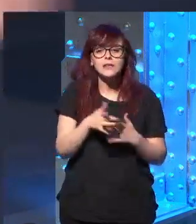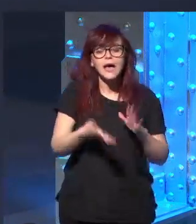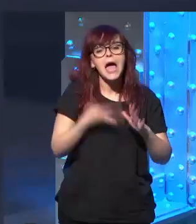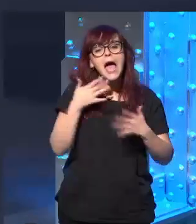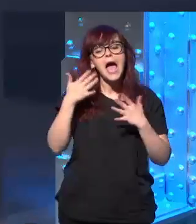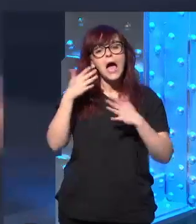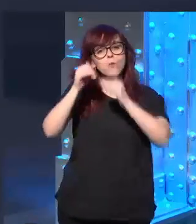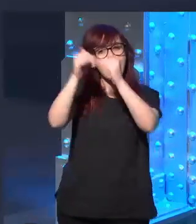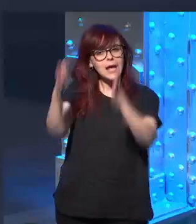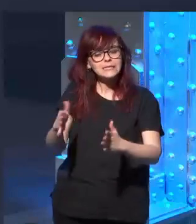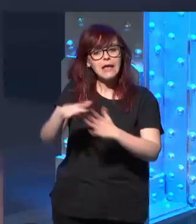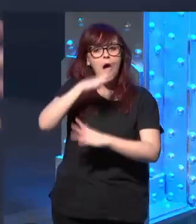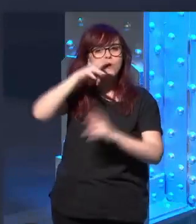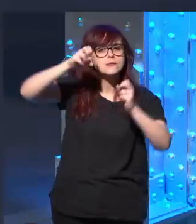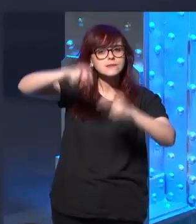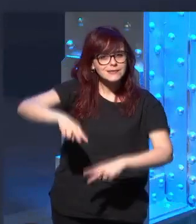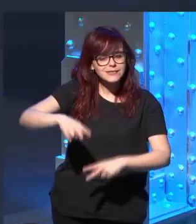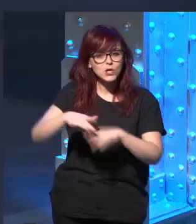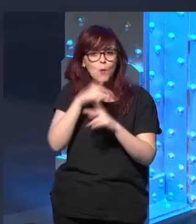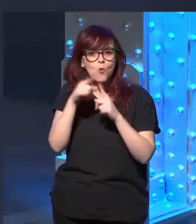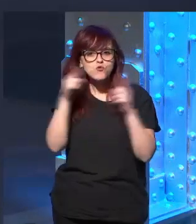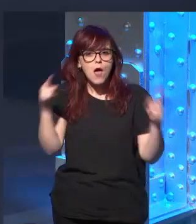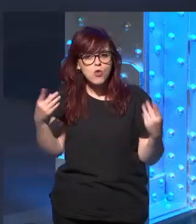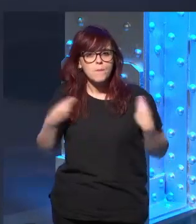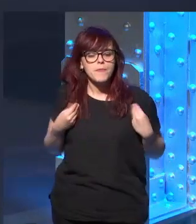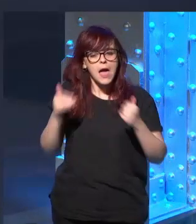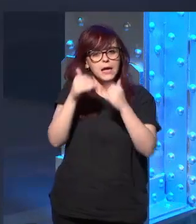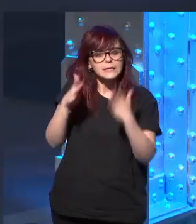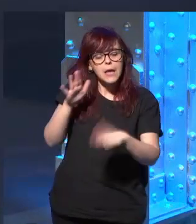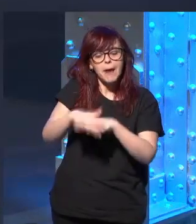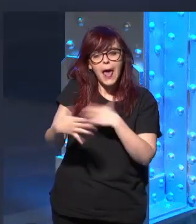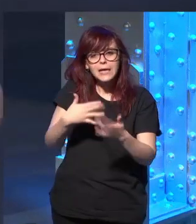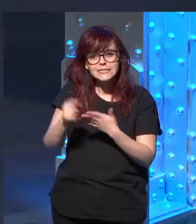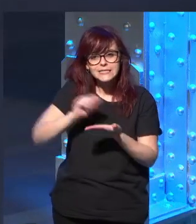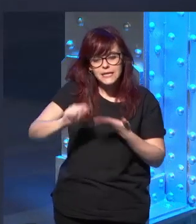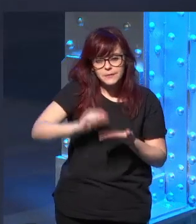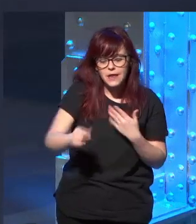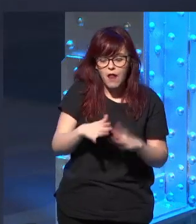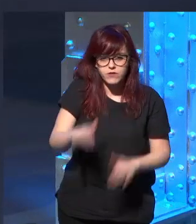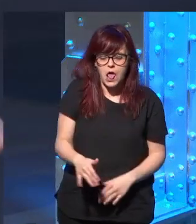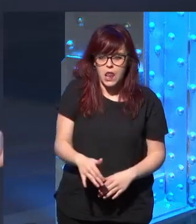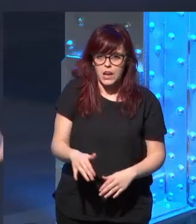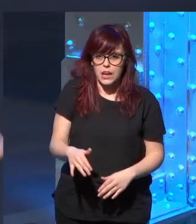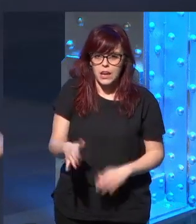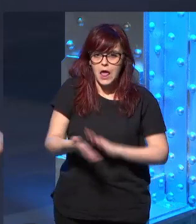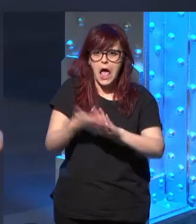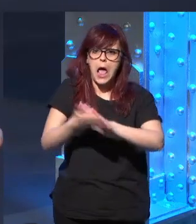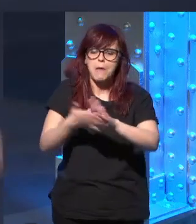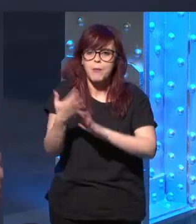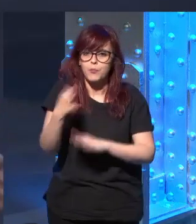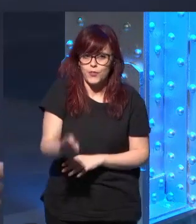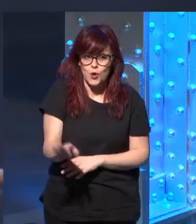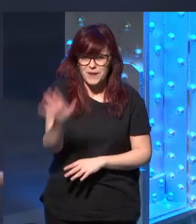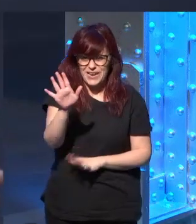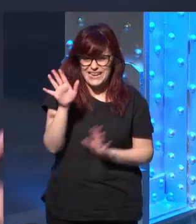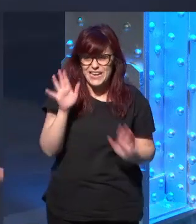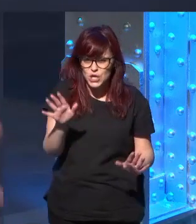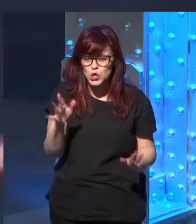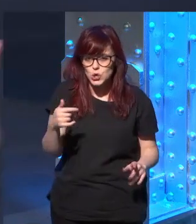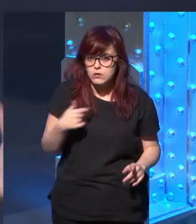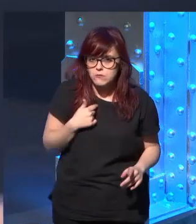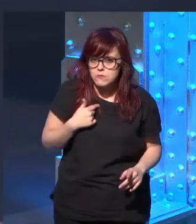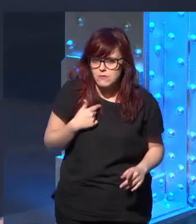al campo, a una casa sin agua corriente, y estar un año allí, muchas veces me siento legitimada para hablar del campo, pero yo recuerdo que